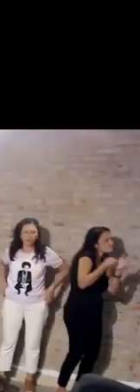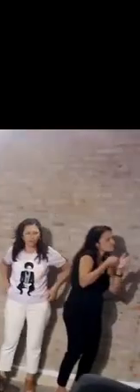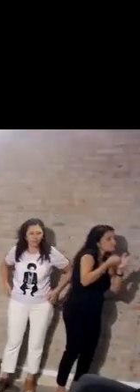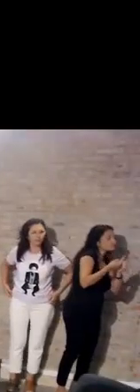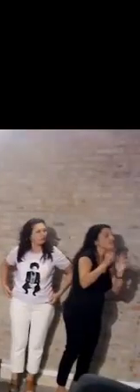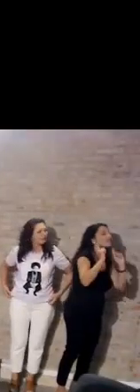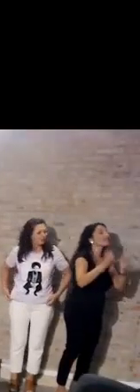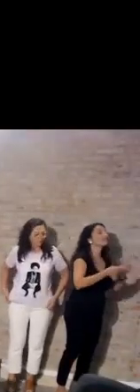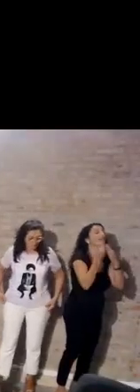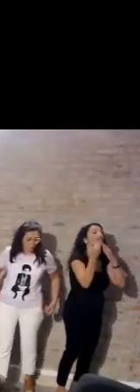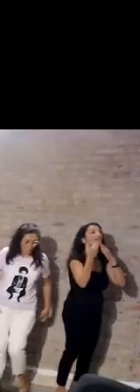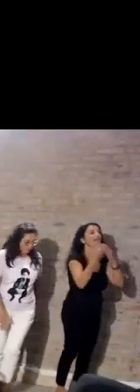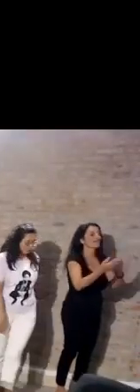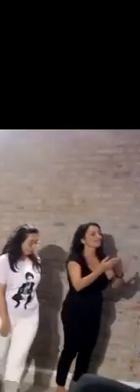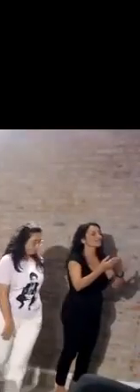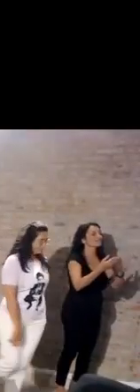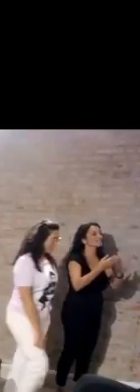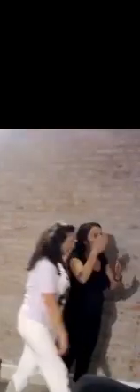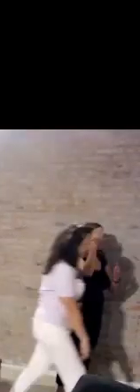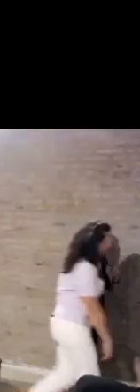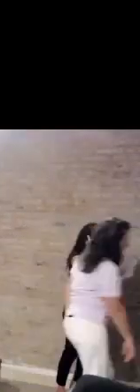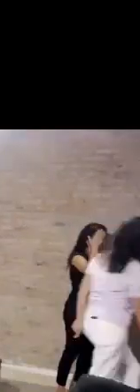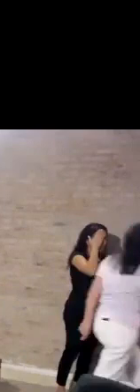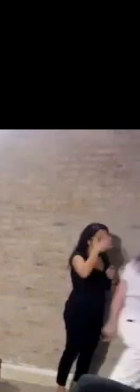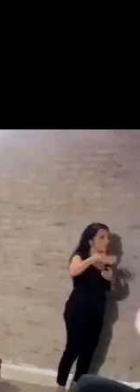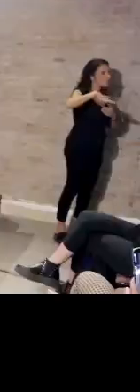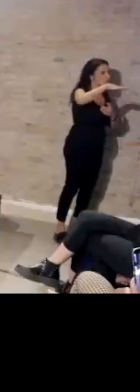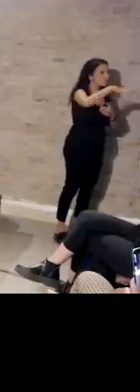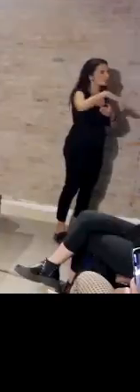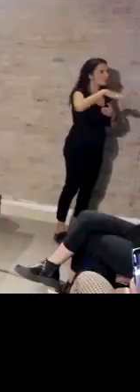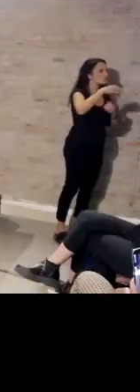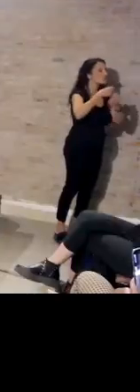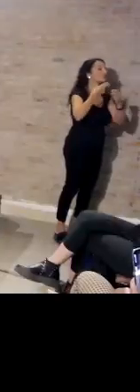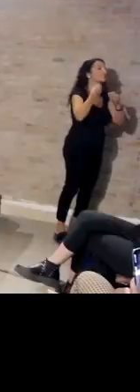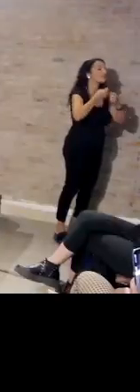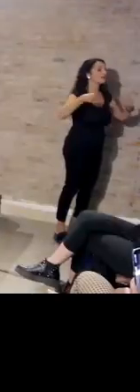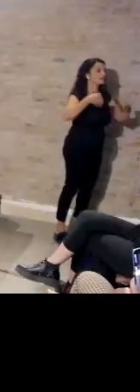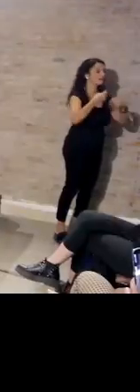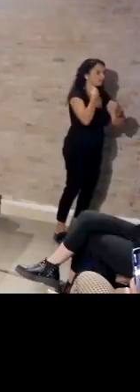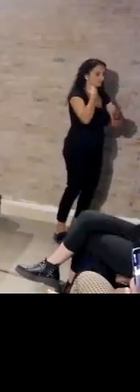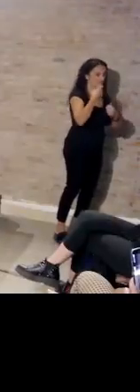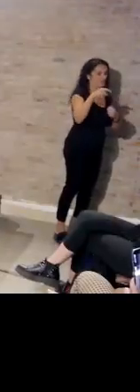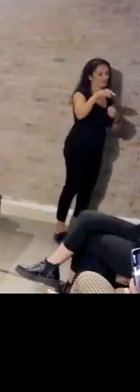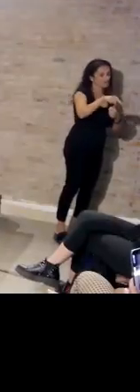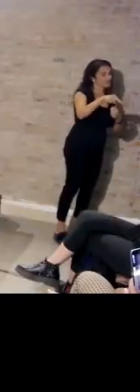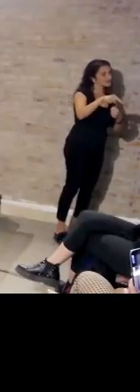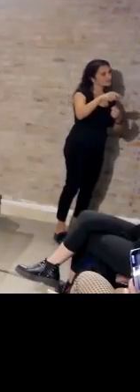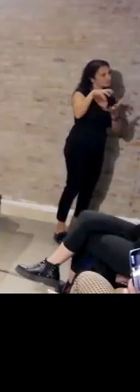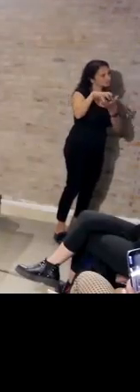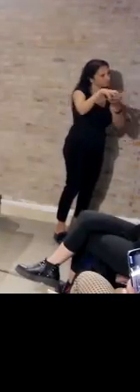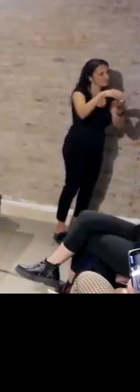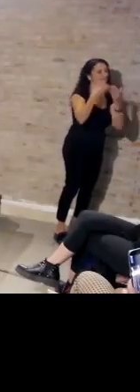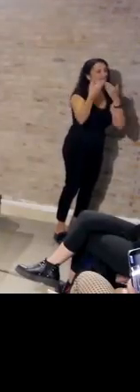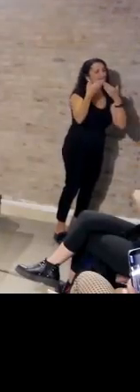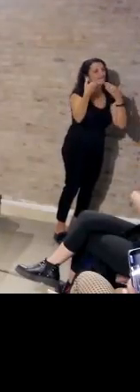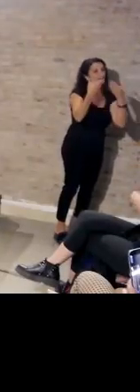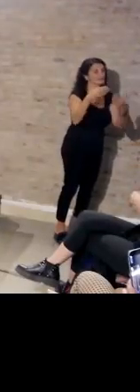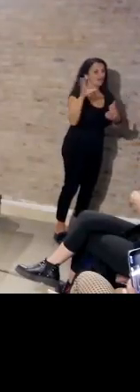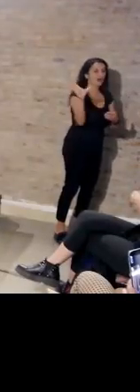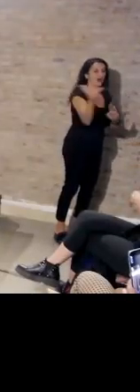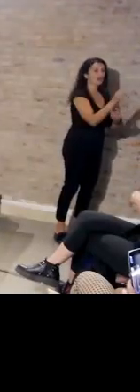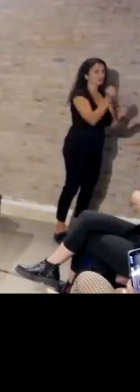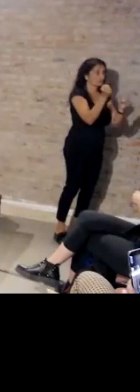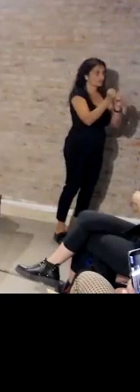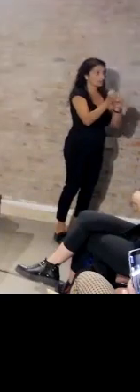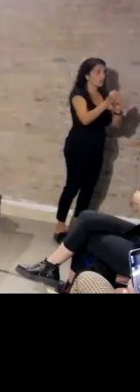al centro cultural parque España y a todo su personal por el espacio la organización y todo lo brindado en